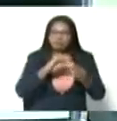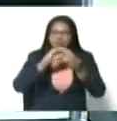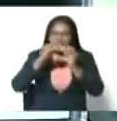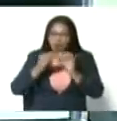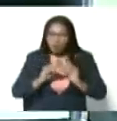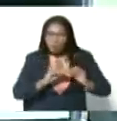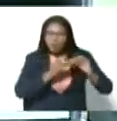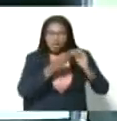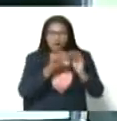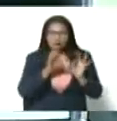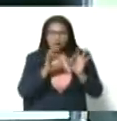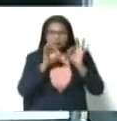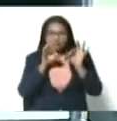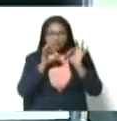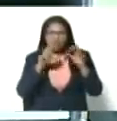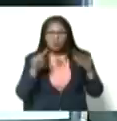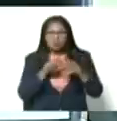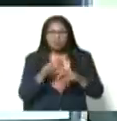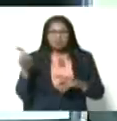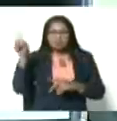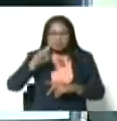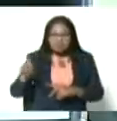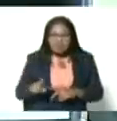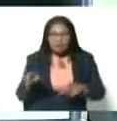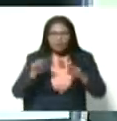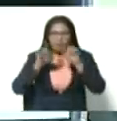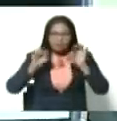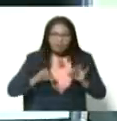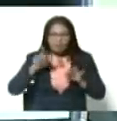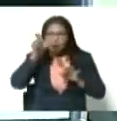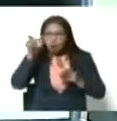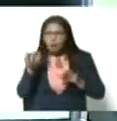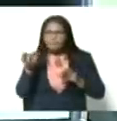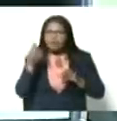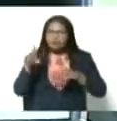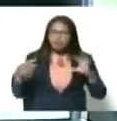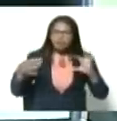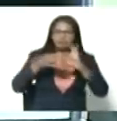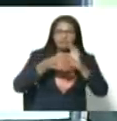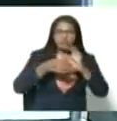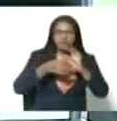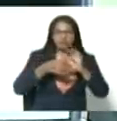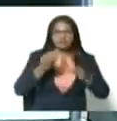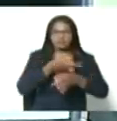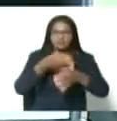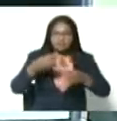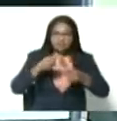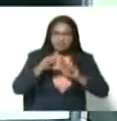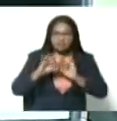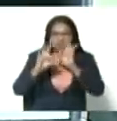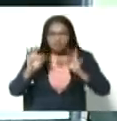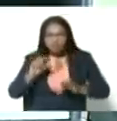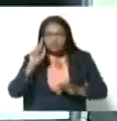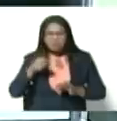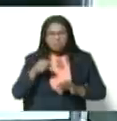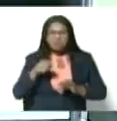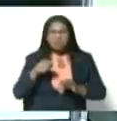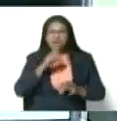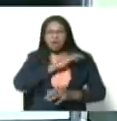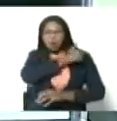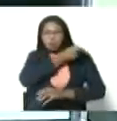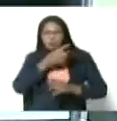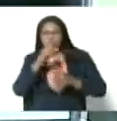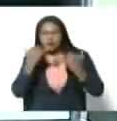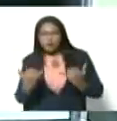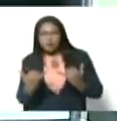tanto el sindicato aquí de Metro de Caracas con el compañero Edison Alvarado, en unión perfecta con la gerencia que está en estos momentos en Metro de